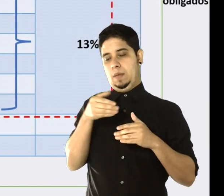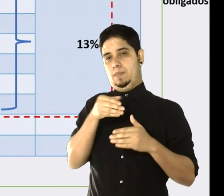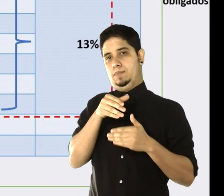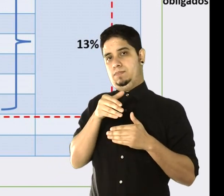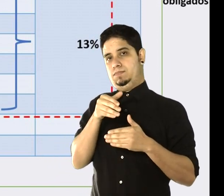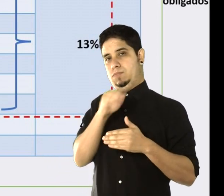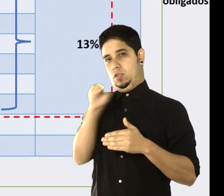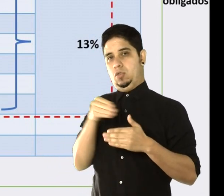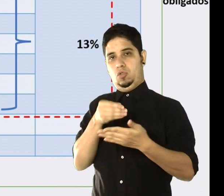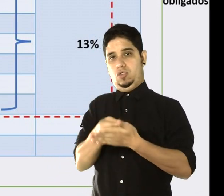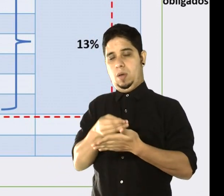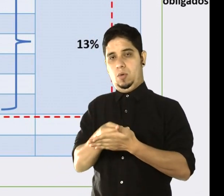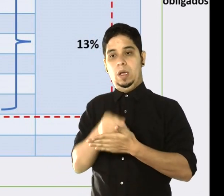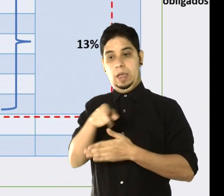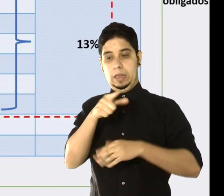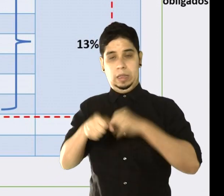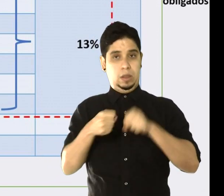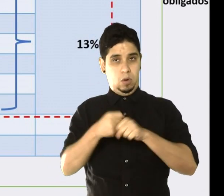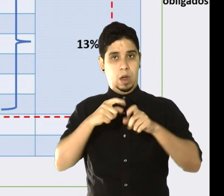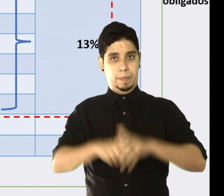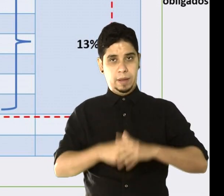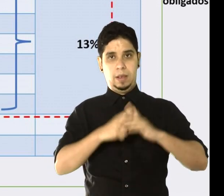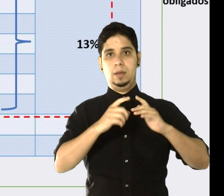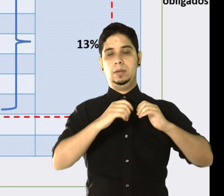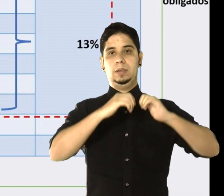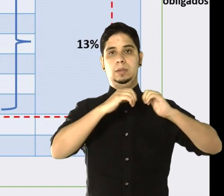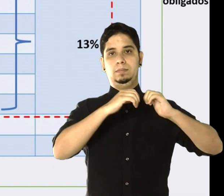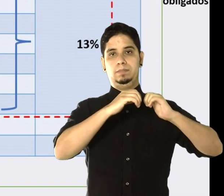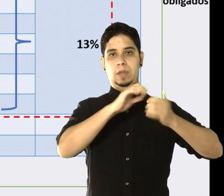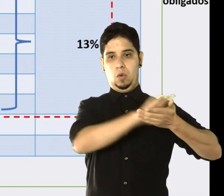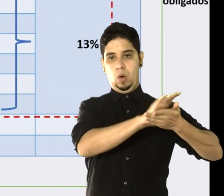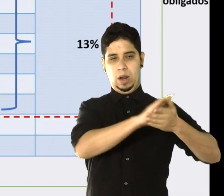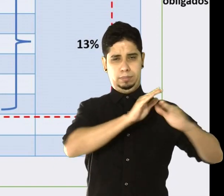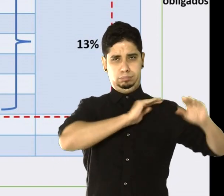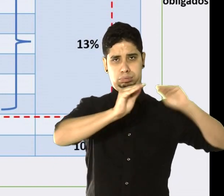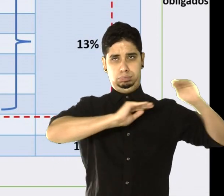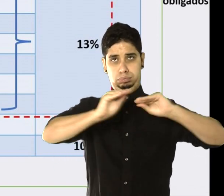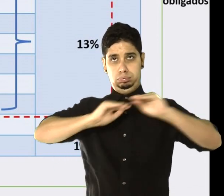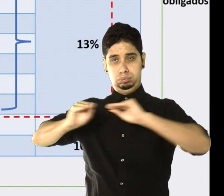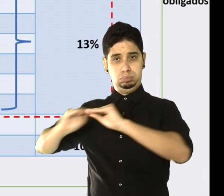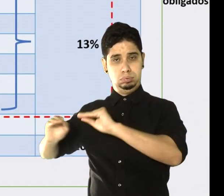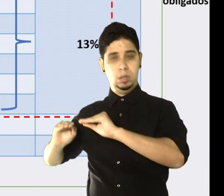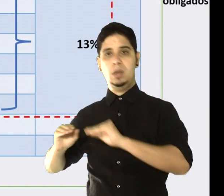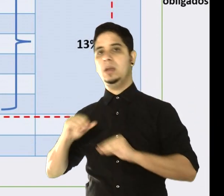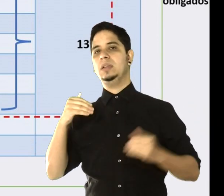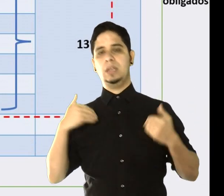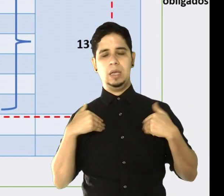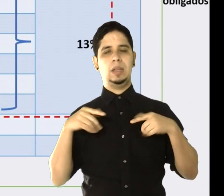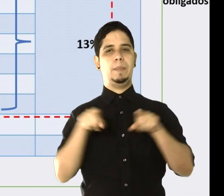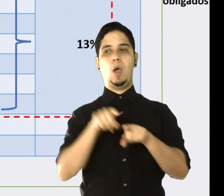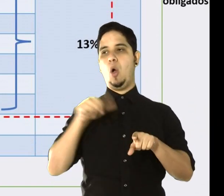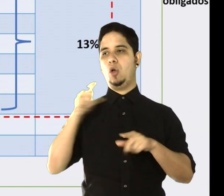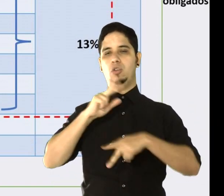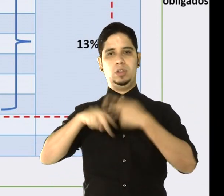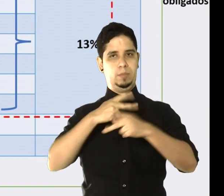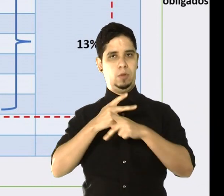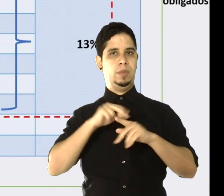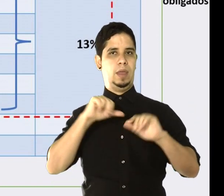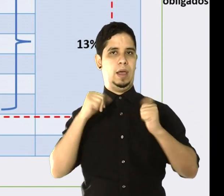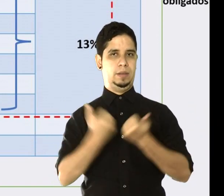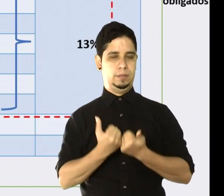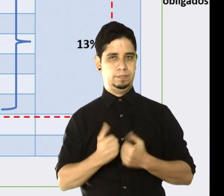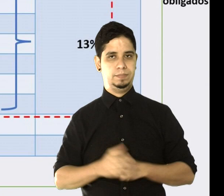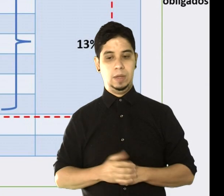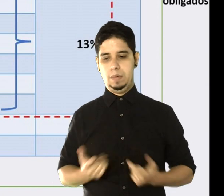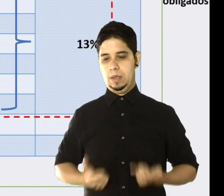año finalmente comienzan las reparaciones de las primeras 50 a 100 escuelas. Y tiene otras agencias importantes, vivienda pública, los